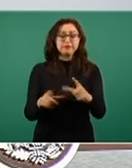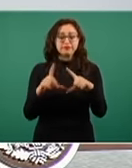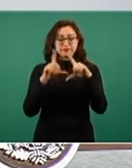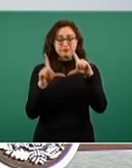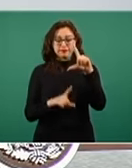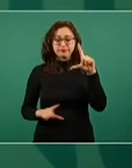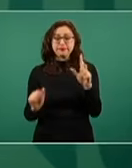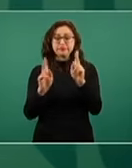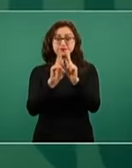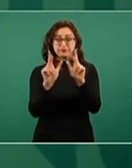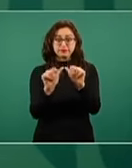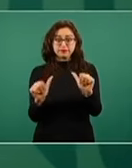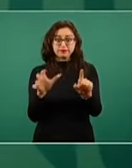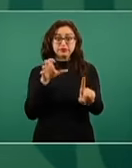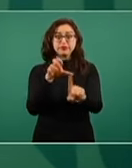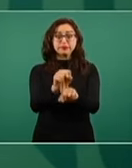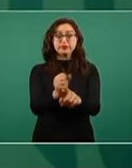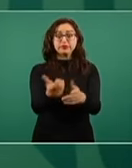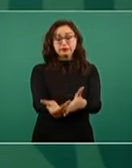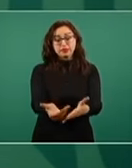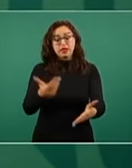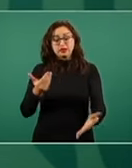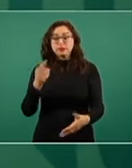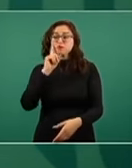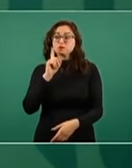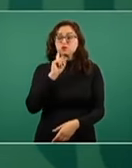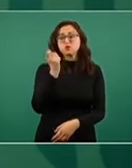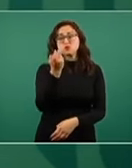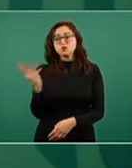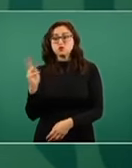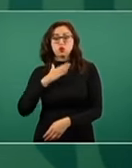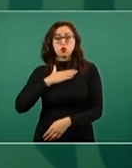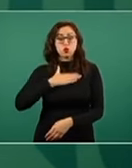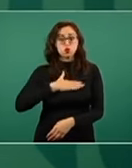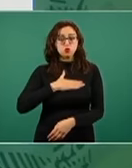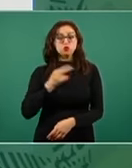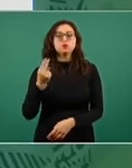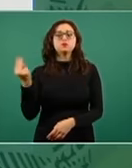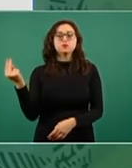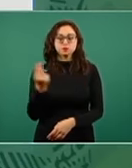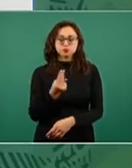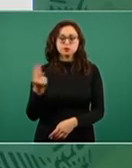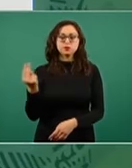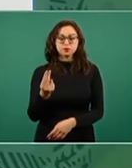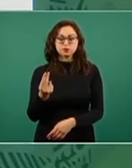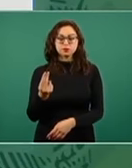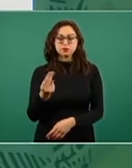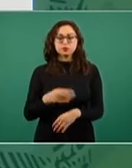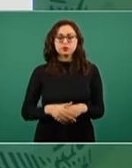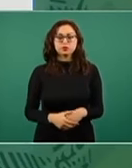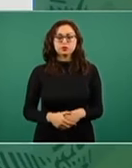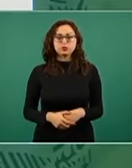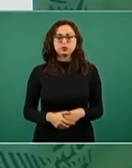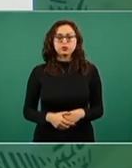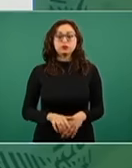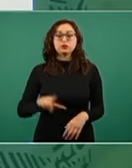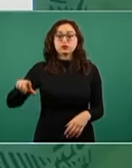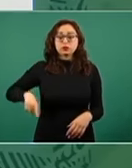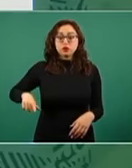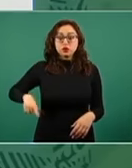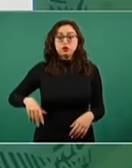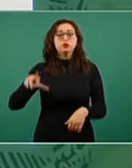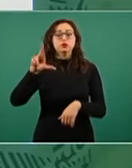México exige justicia para las mujeres. Hago un llamado a los gobernadores,